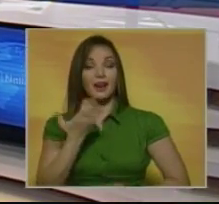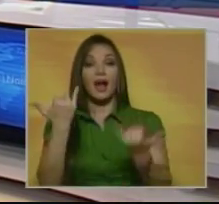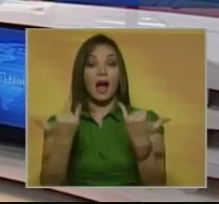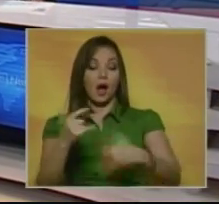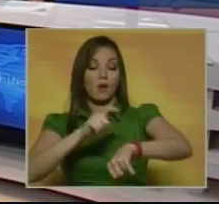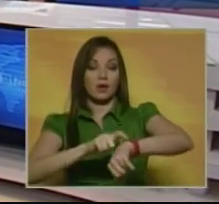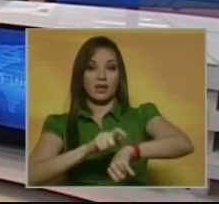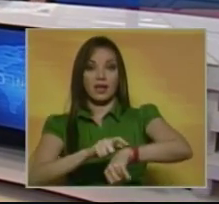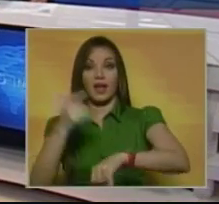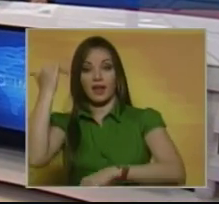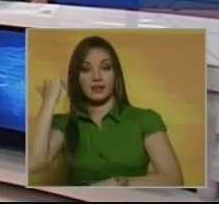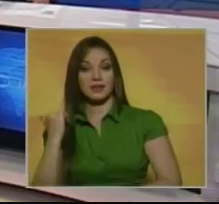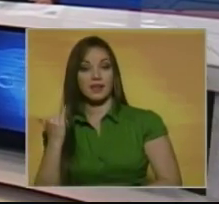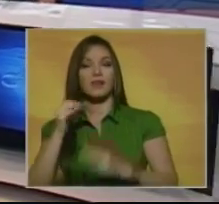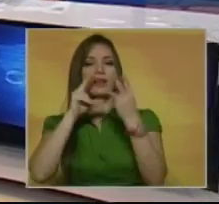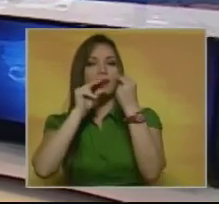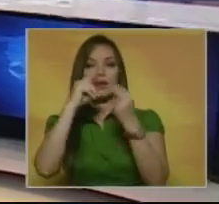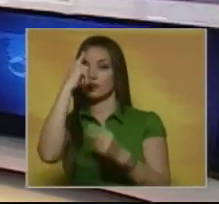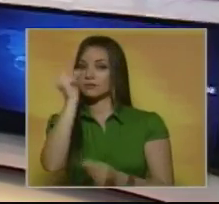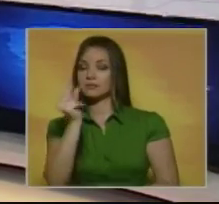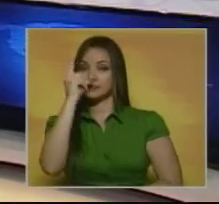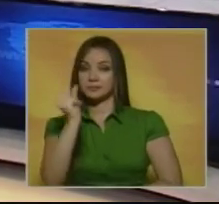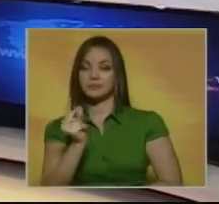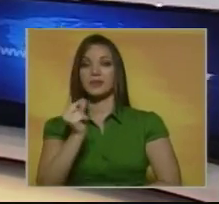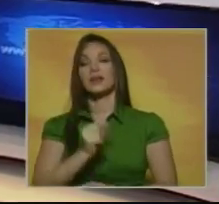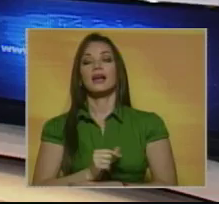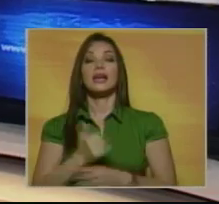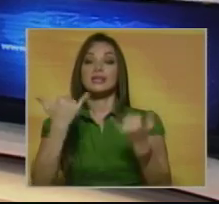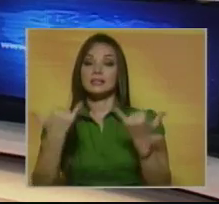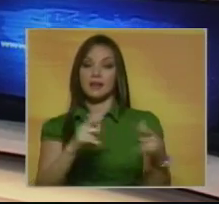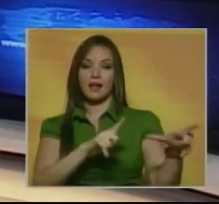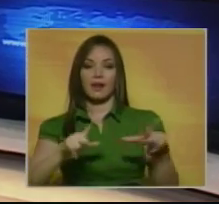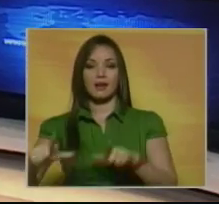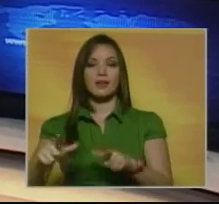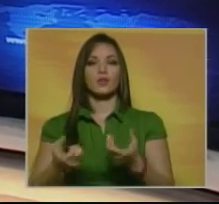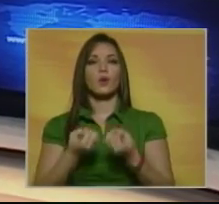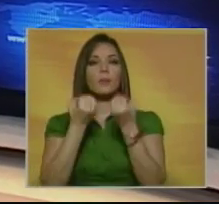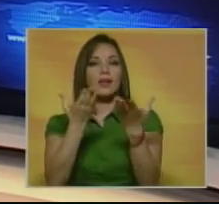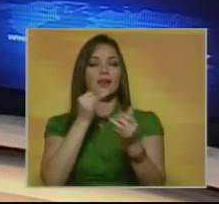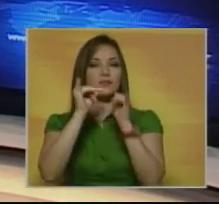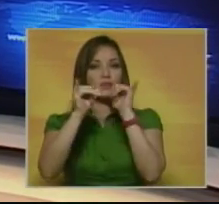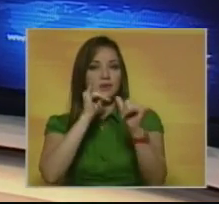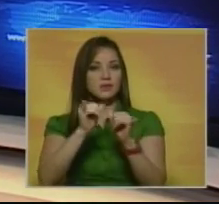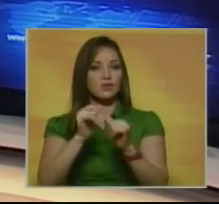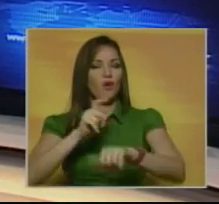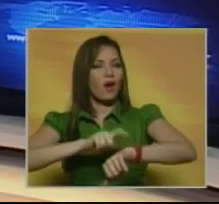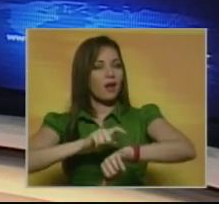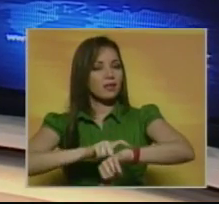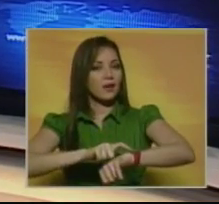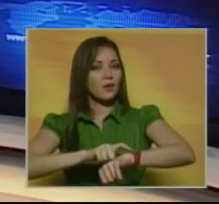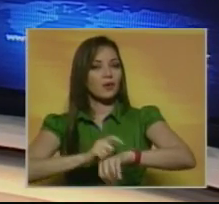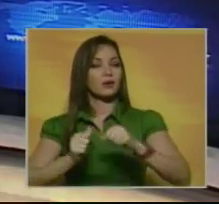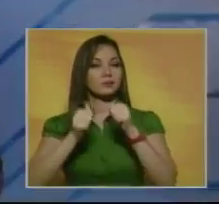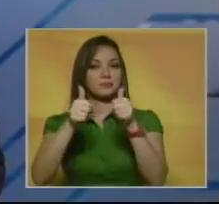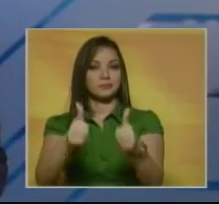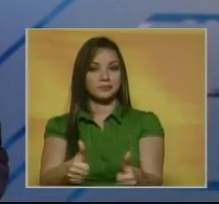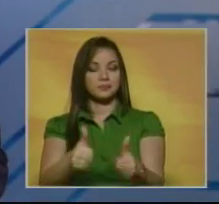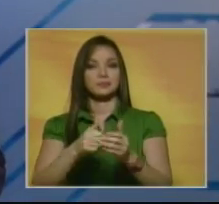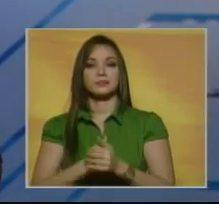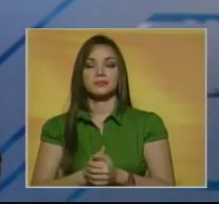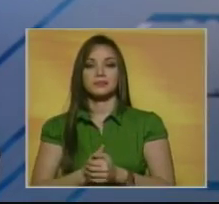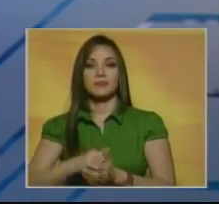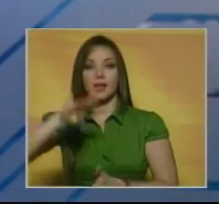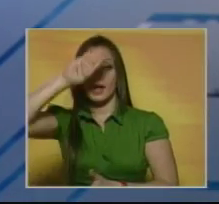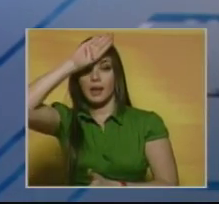este momento, Endrina Yepes y quien les habla, José Manuel Dopazo. Estamos ya listos para contarles lo más importante ocurrido hasta el momento. Comenzamos.